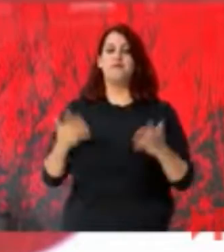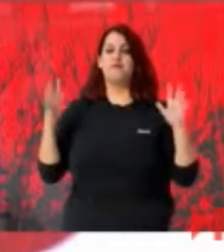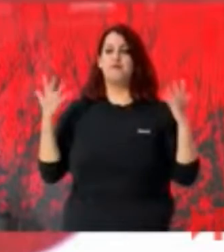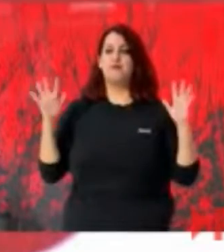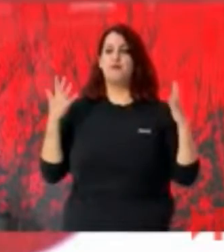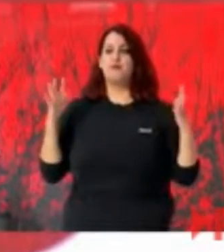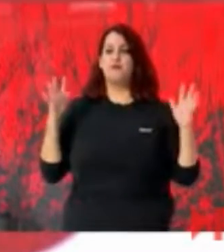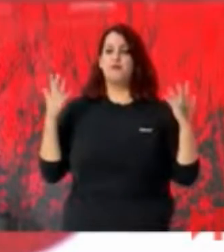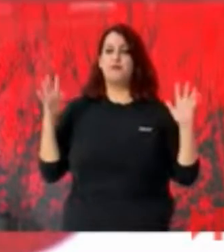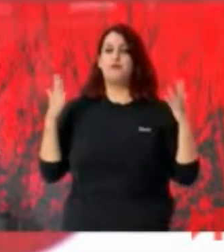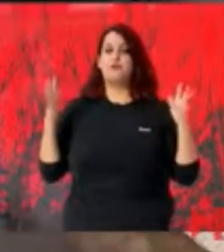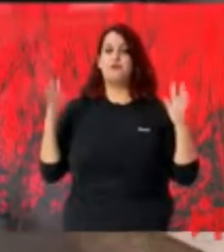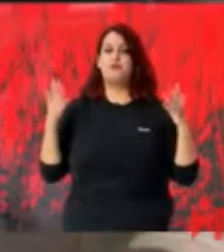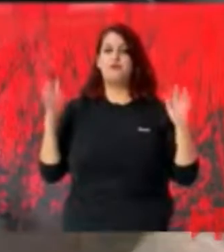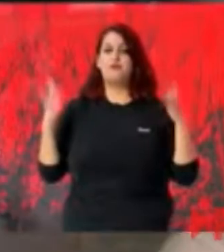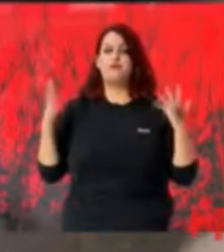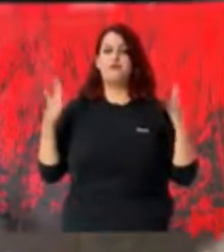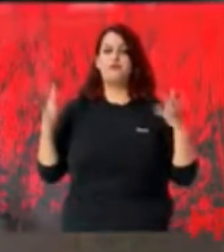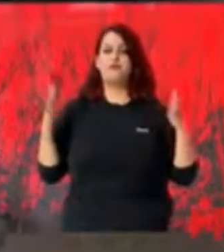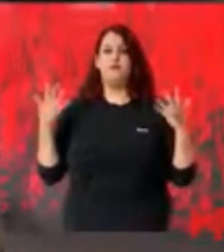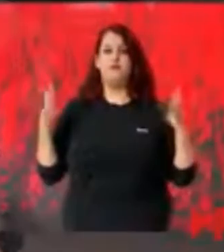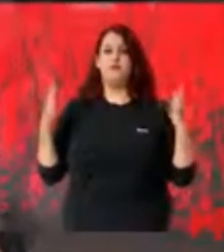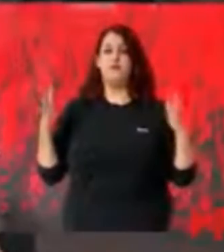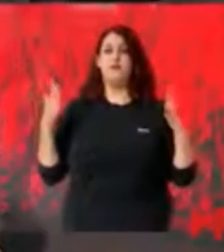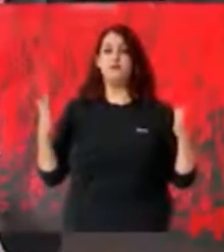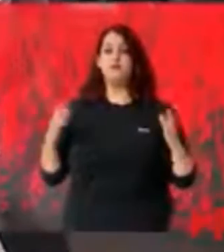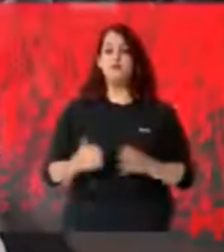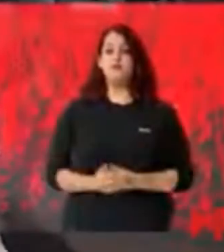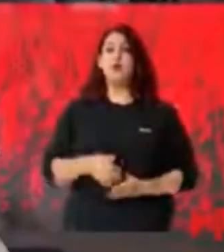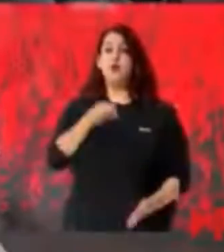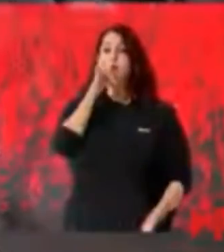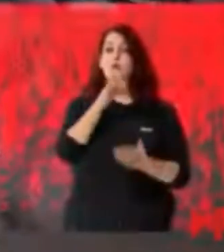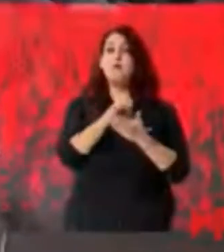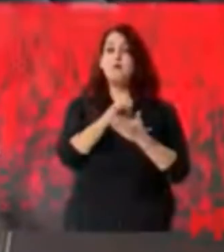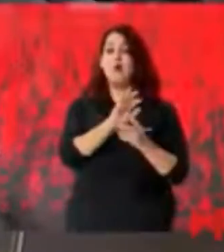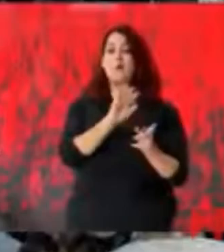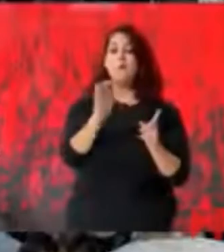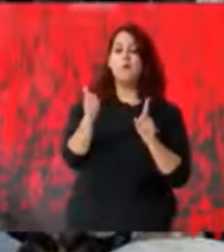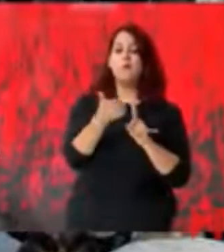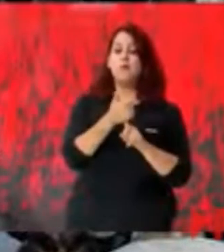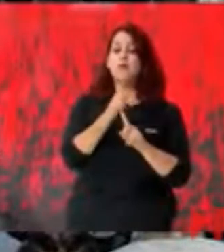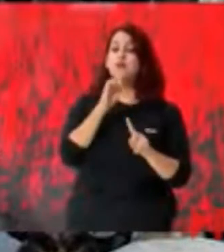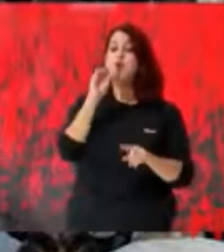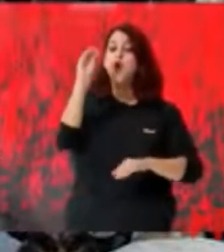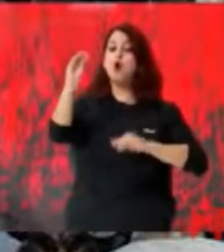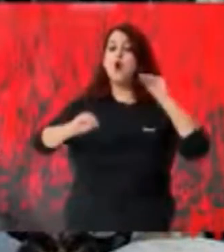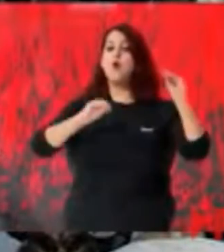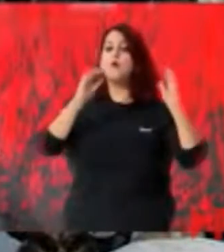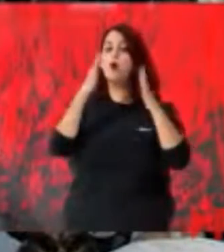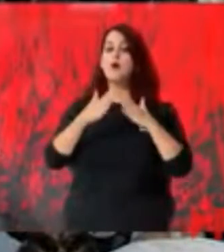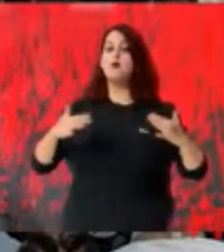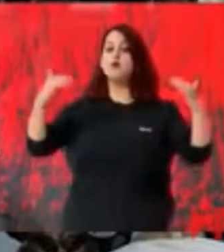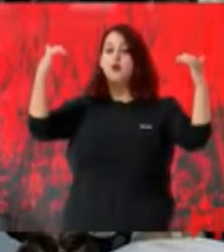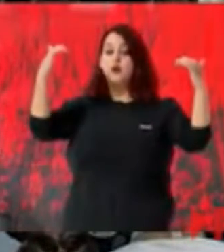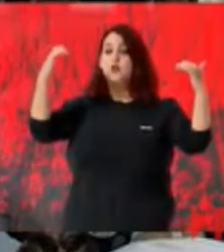que, una vez cubierto ese compromiso, convoquemos Congreso